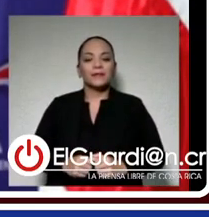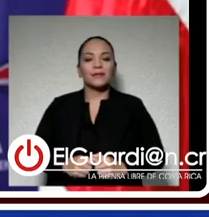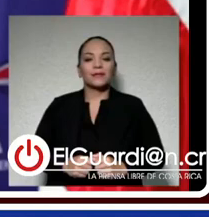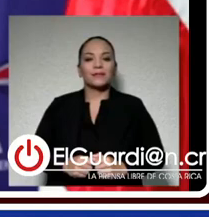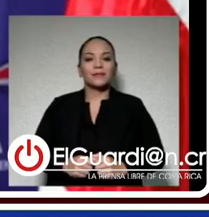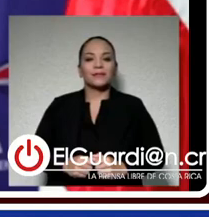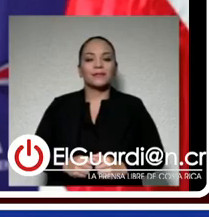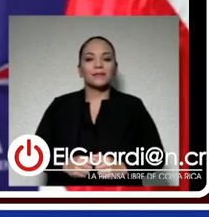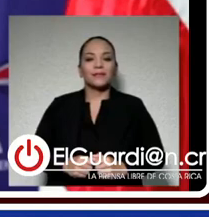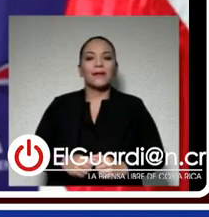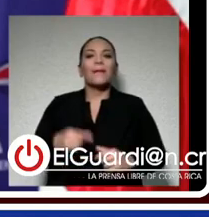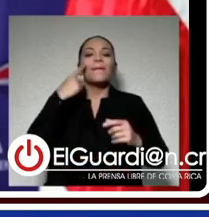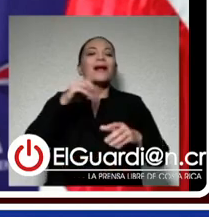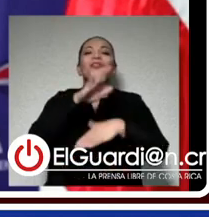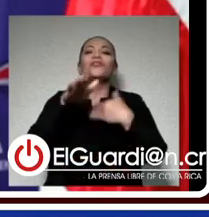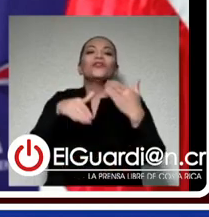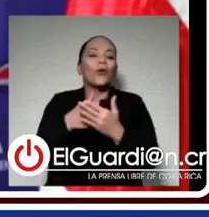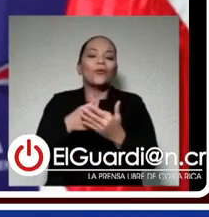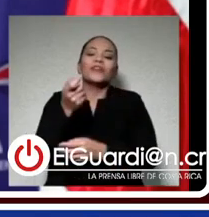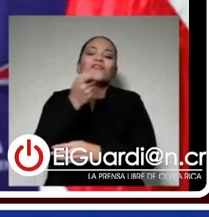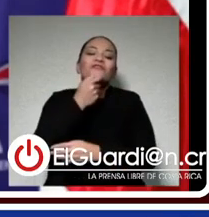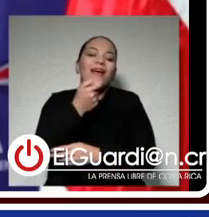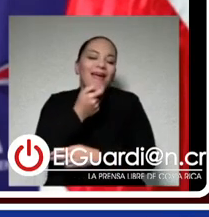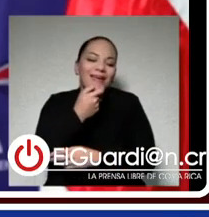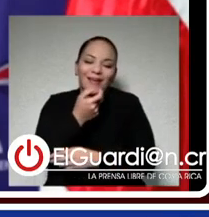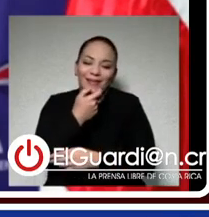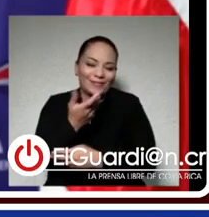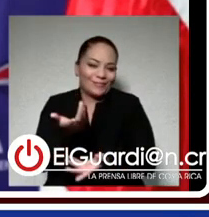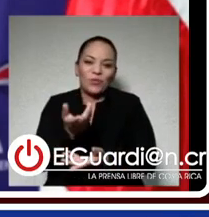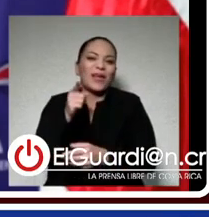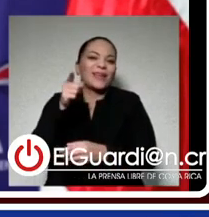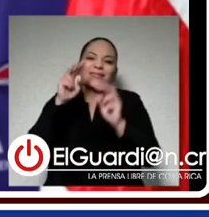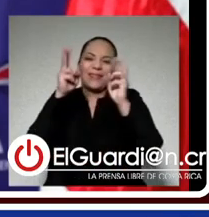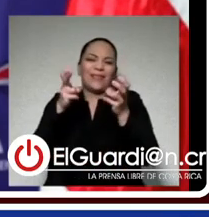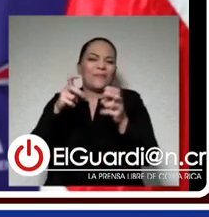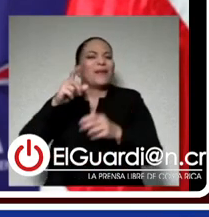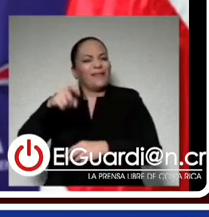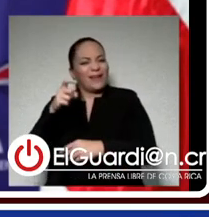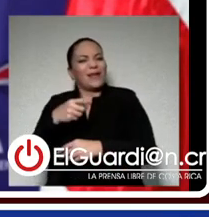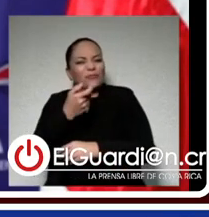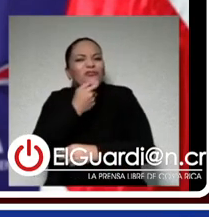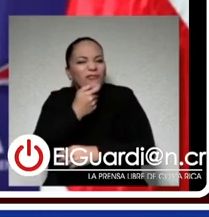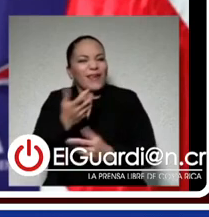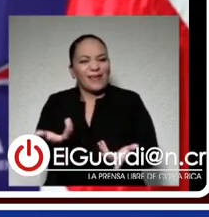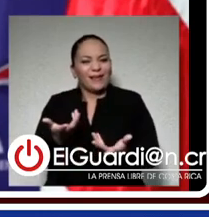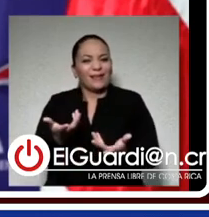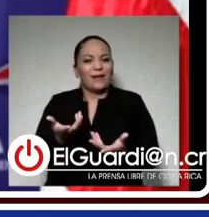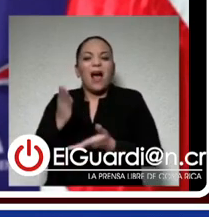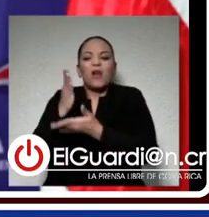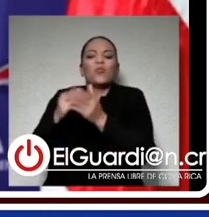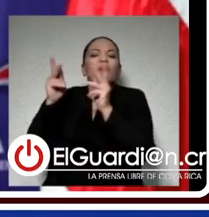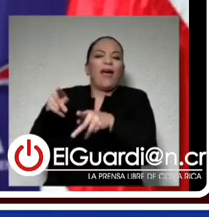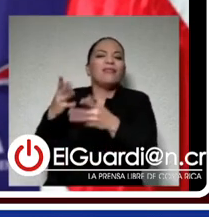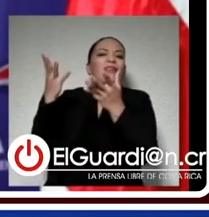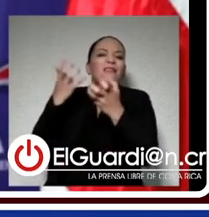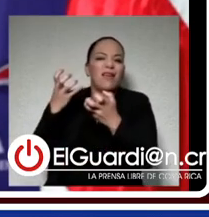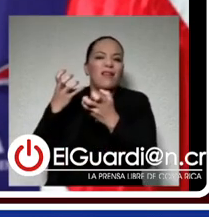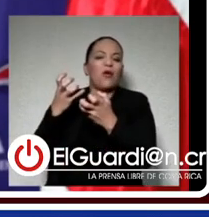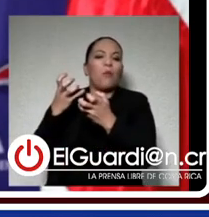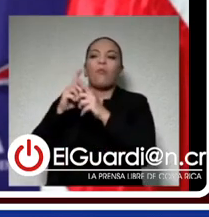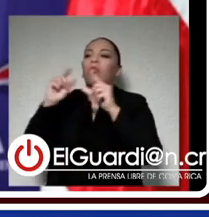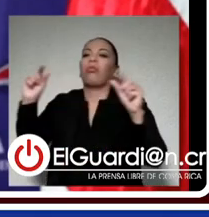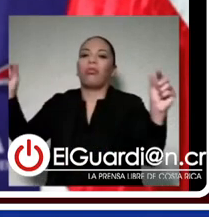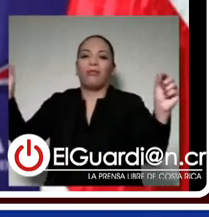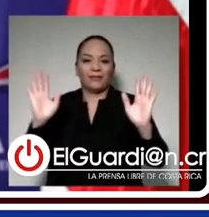nos muramos de risa, porque eso es lo que debería darnos del escandalillo que han querido hacer algunos. Bueno, hoy